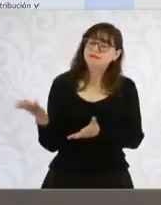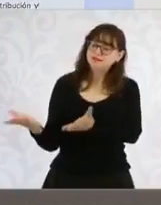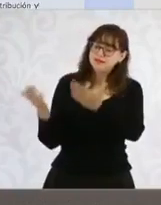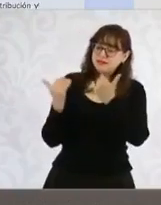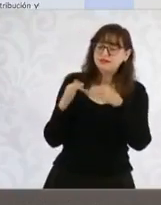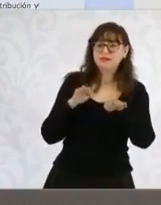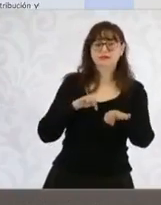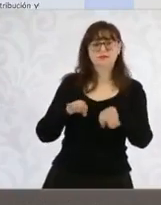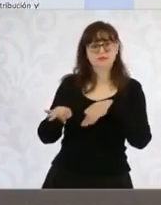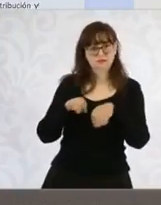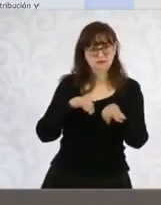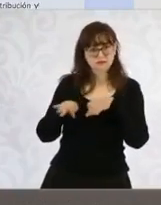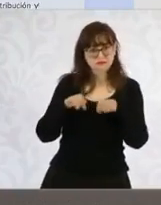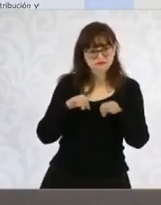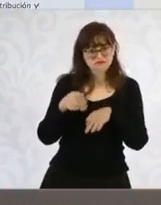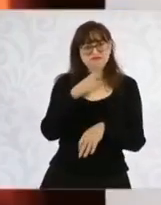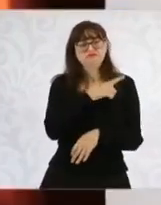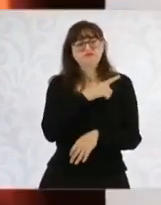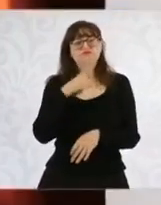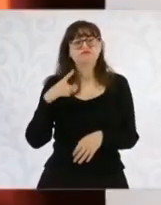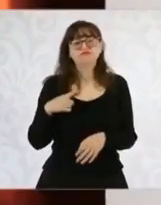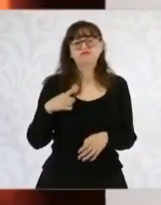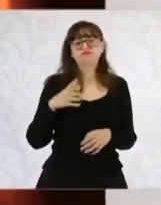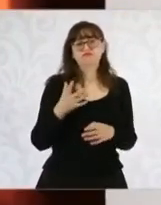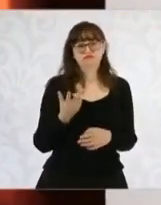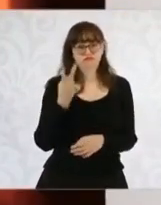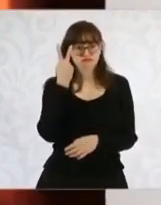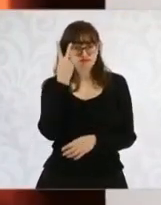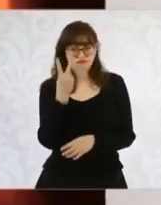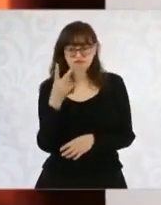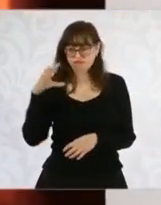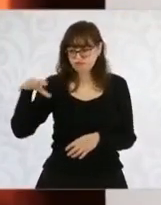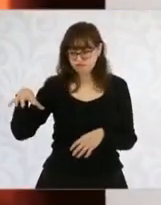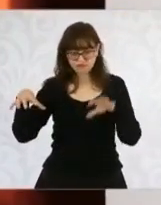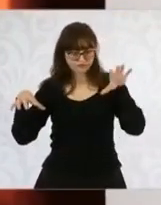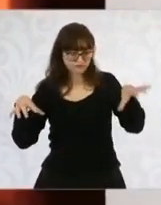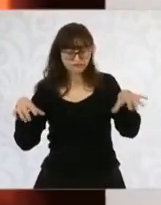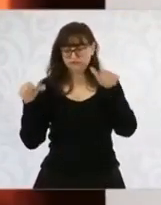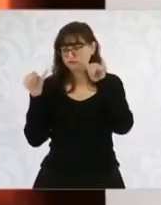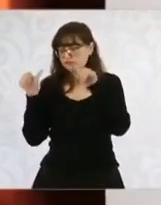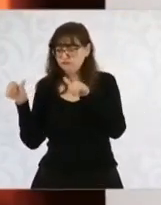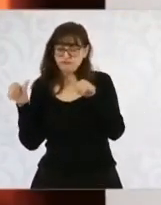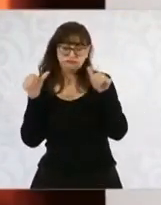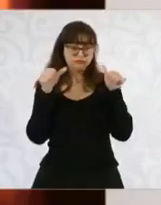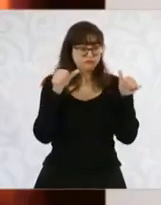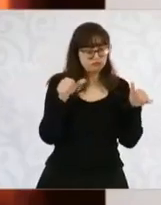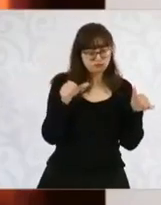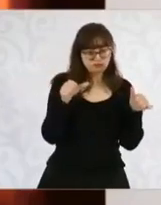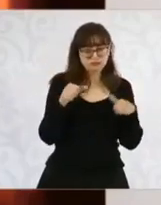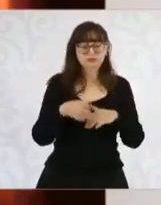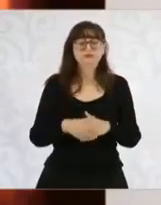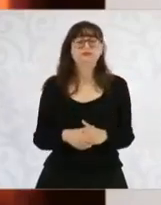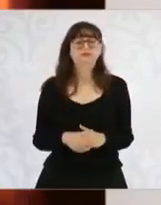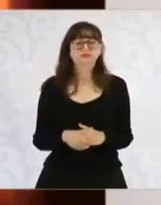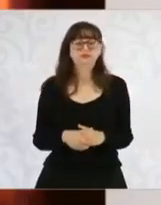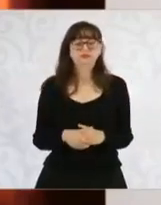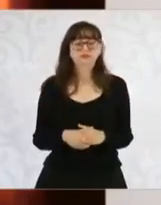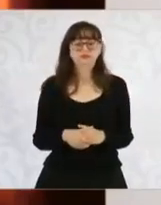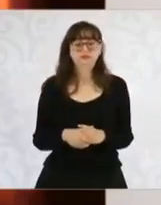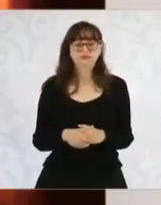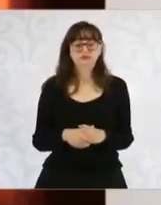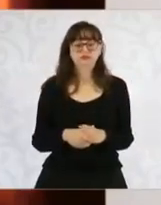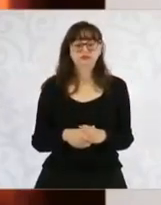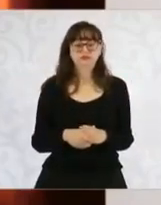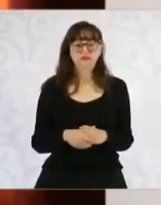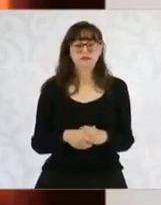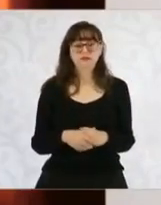a familias a a dejar sus lugares de origen por necesidad si un porcentaje de lo que